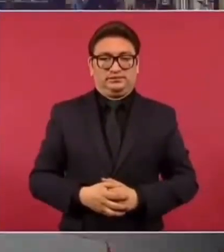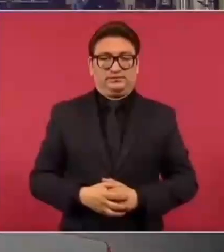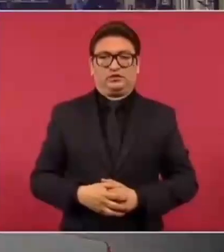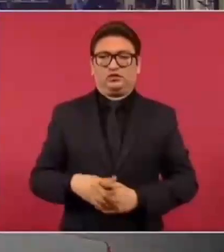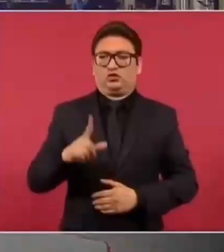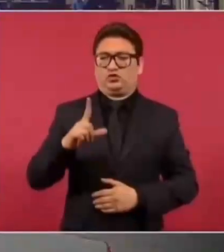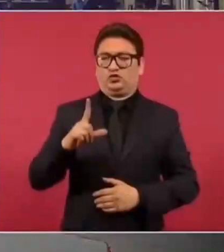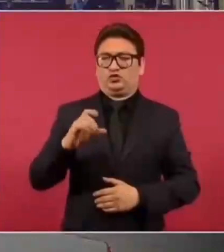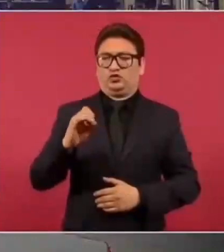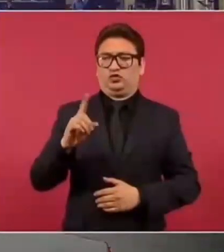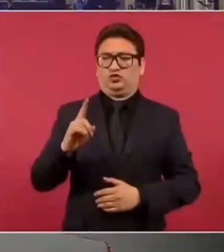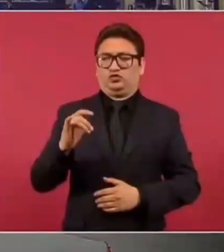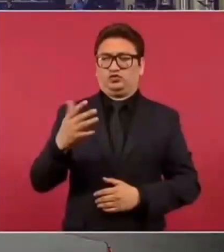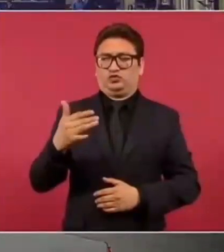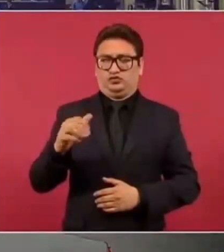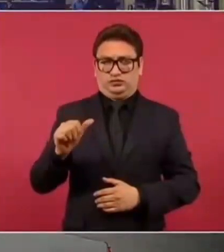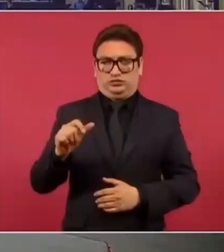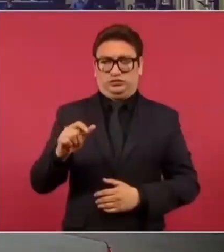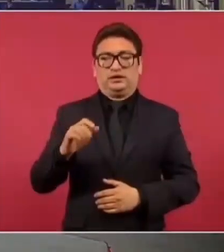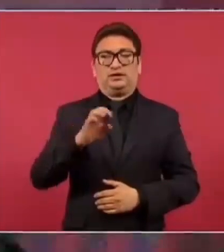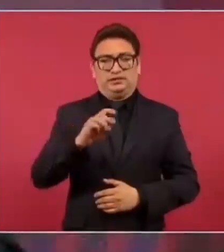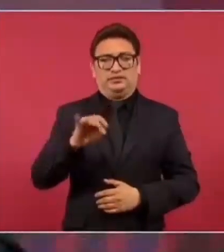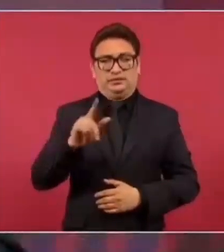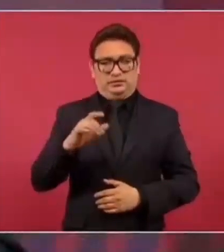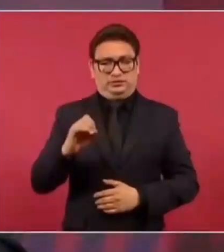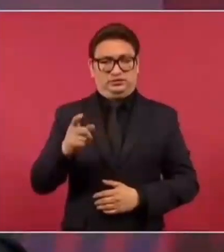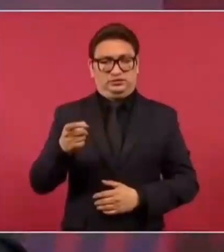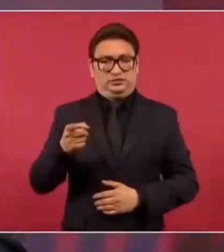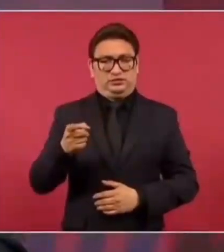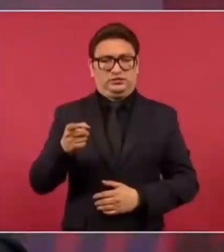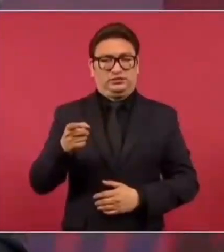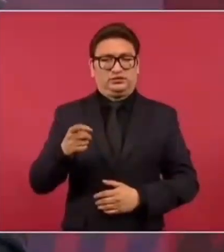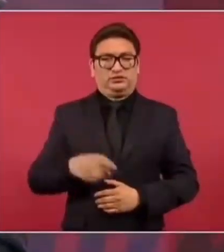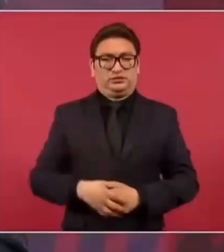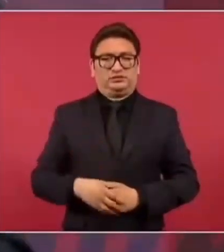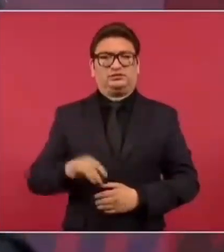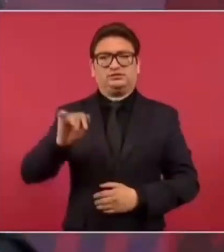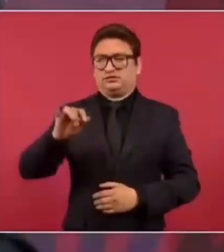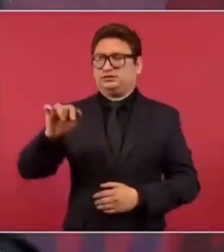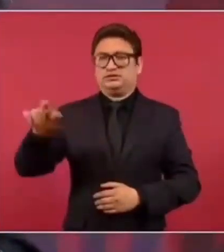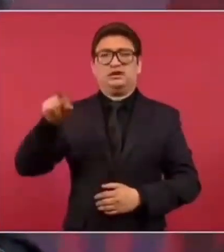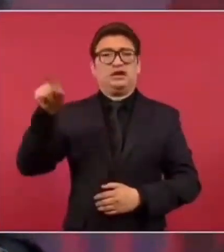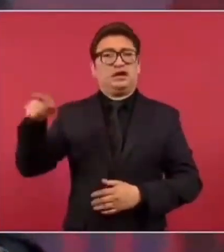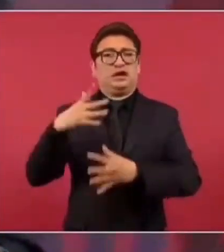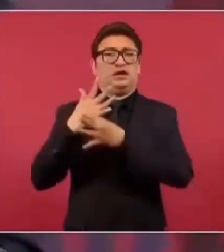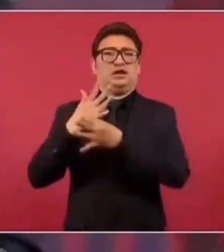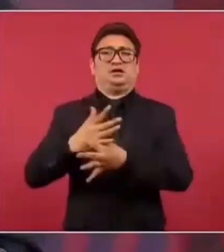Lozoya. Emilio Lozoya. ¿Sí? Que les dio a todos.